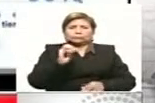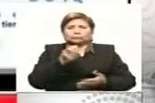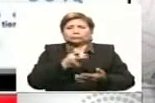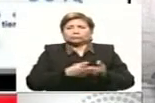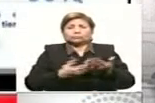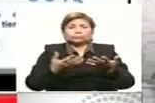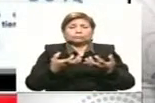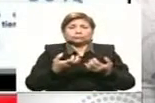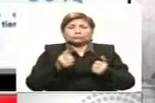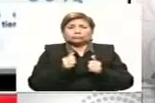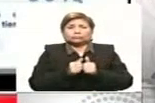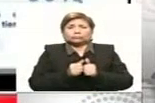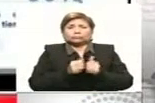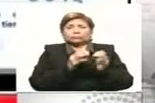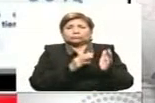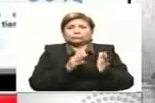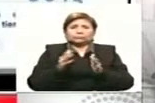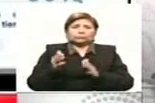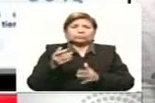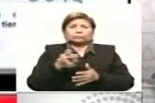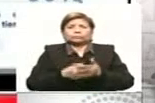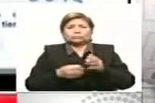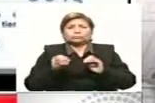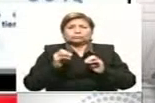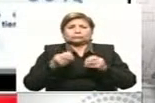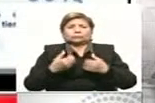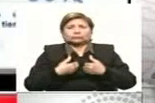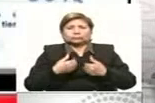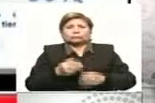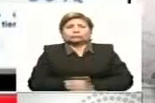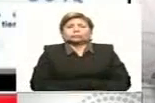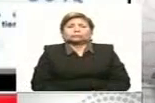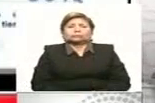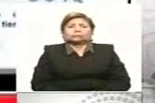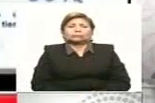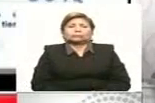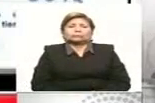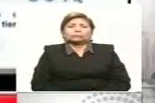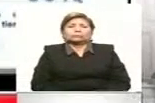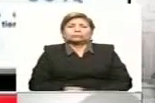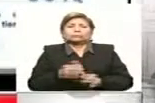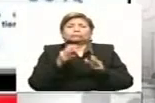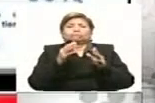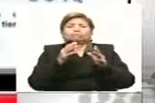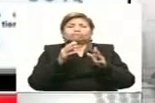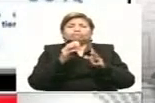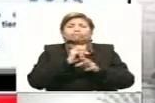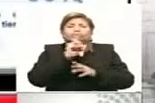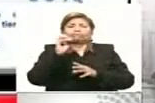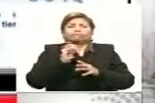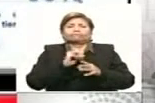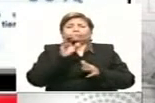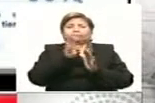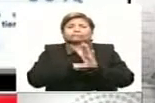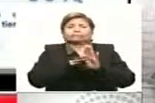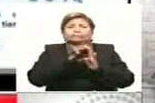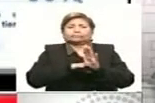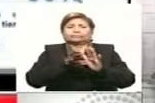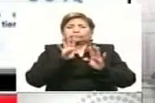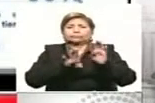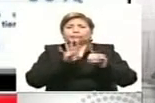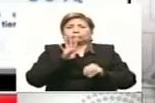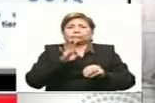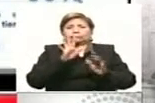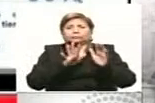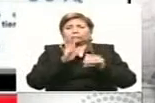que requiera tratamiento antirretroviral, pues que lo tenga, ¿no? El porcentaje de menores de 14 meses con